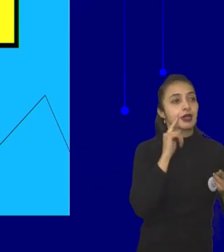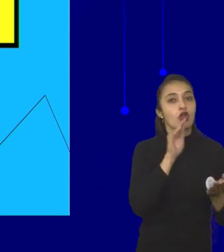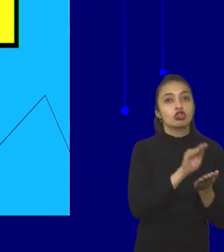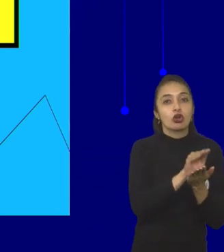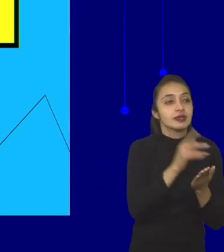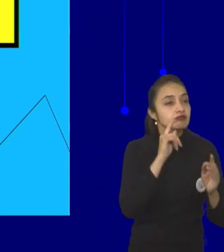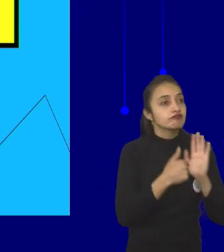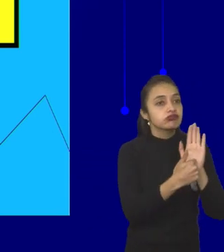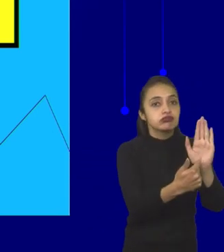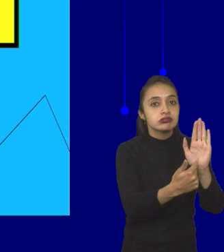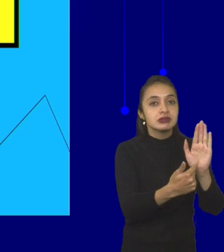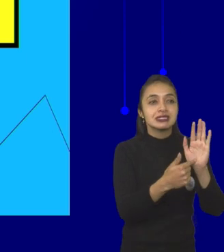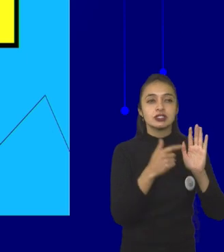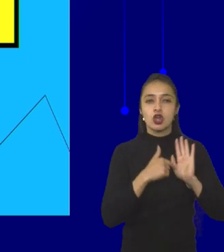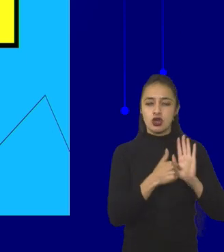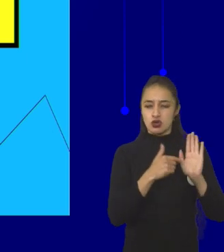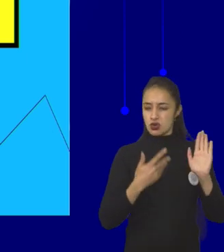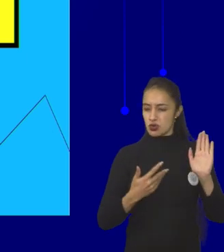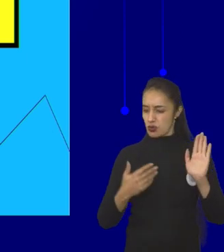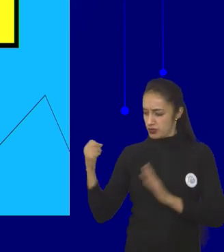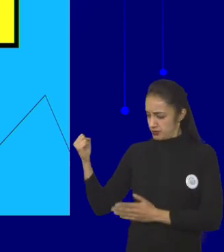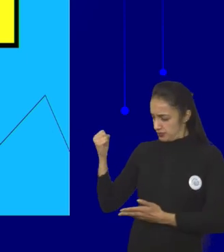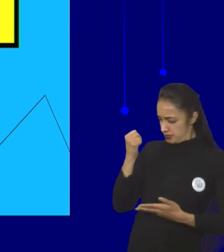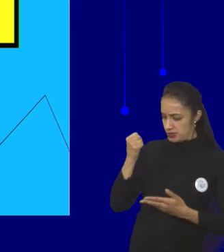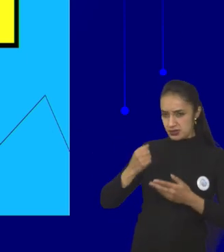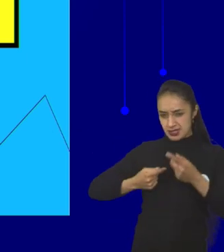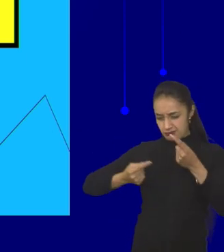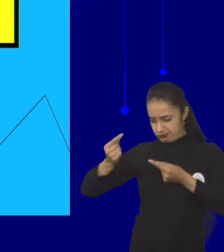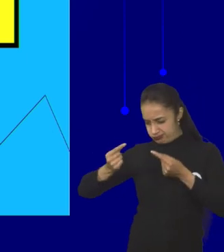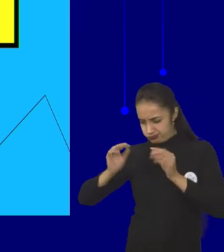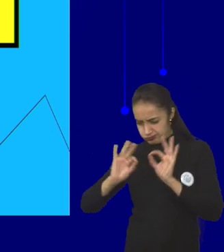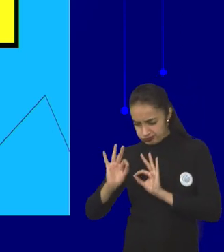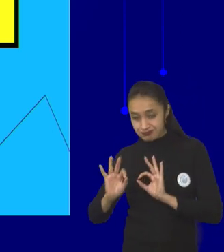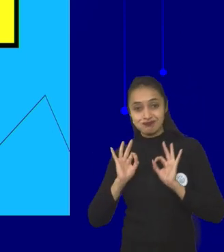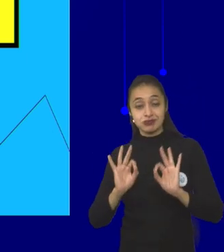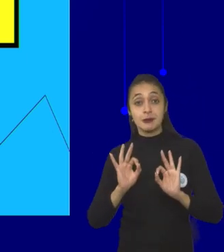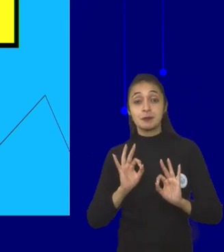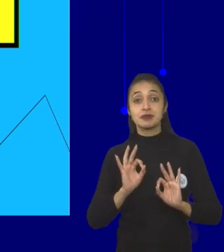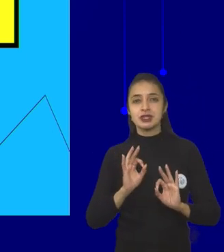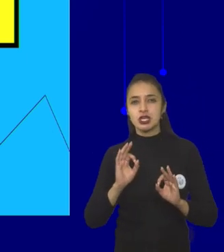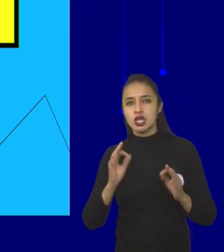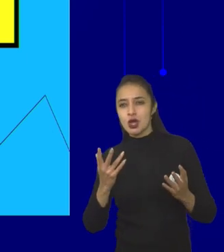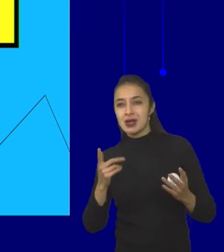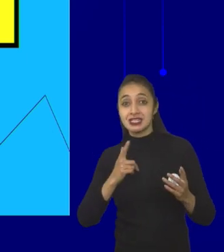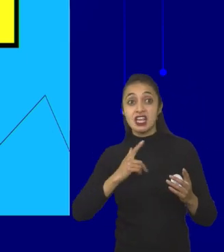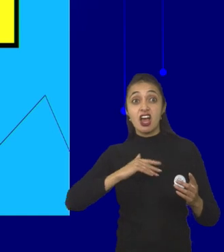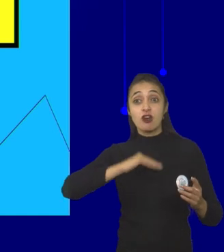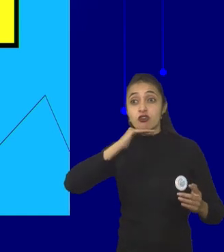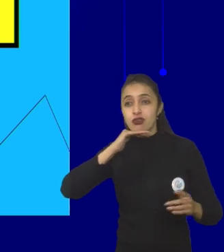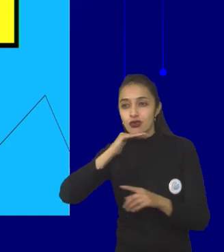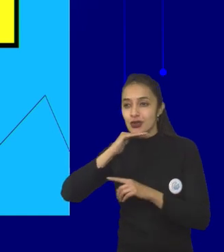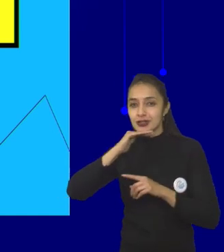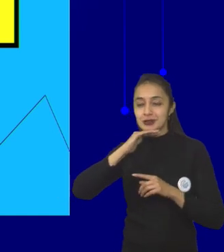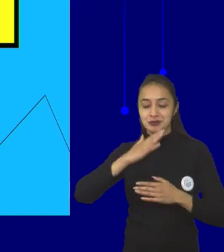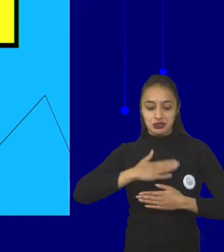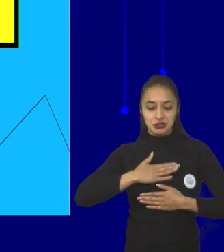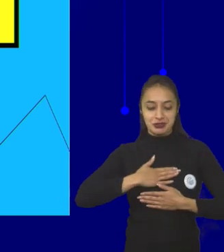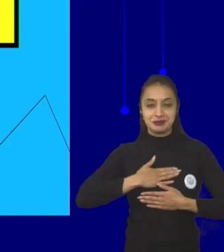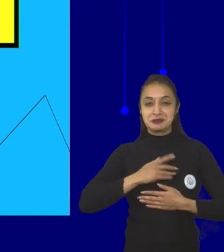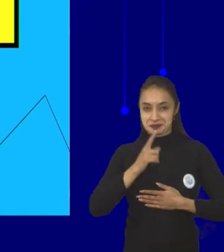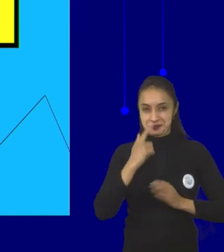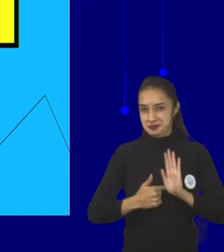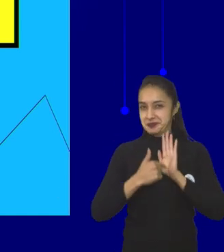que tengo de la mejor manera en un presupuesto? La abundancia fluye de una forma distinta. Yo tengo un mantra que se